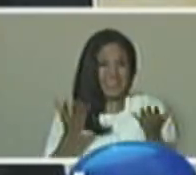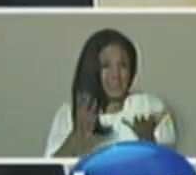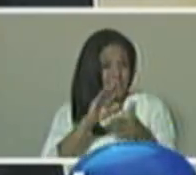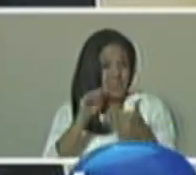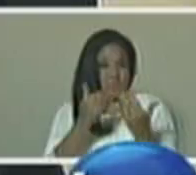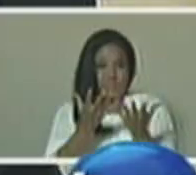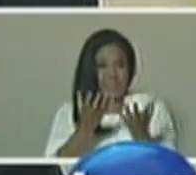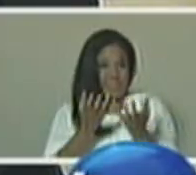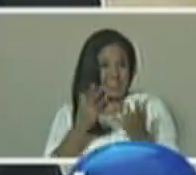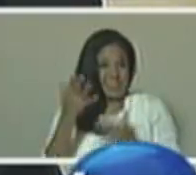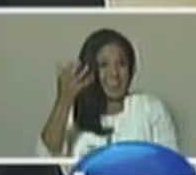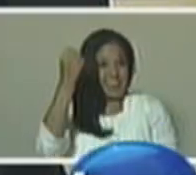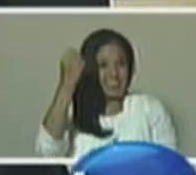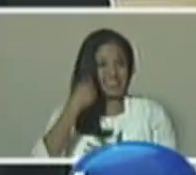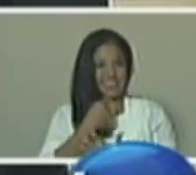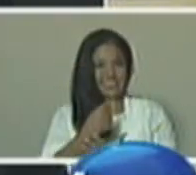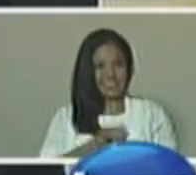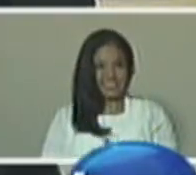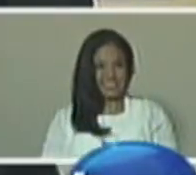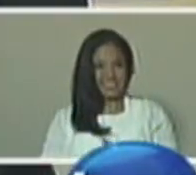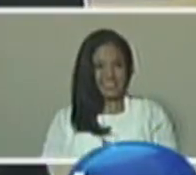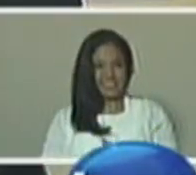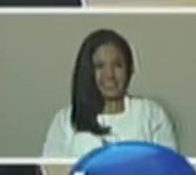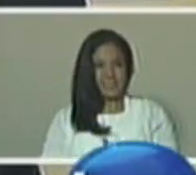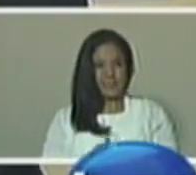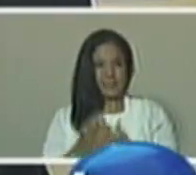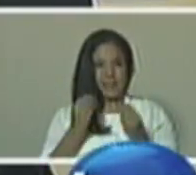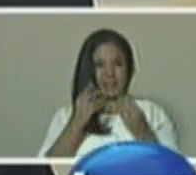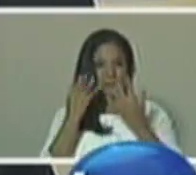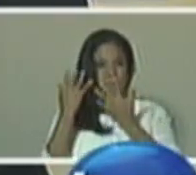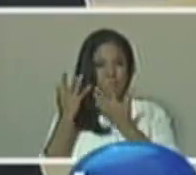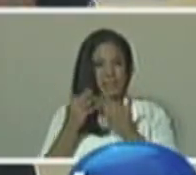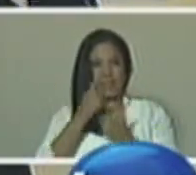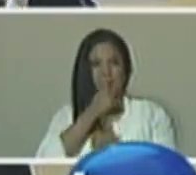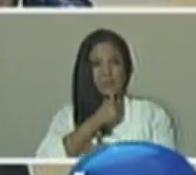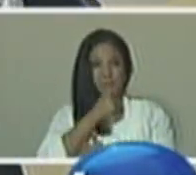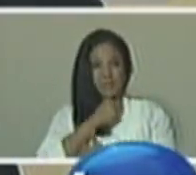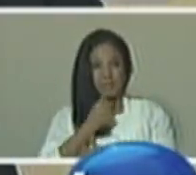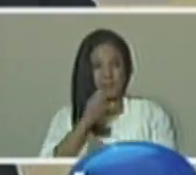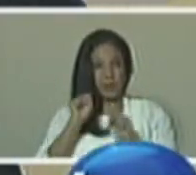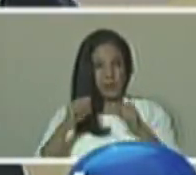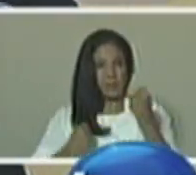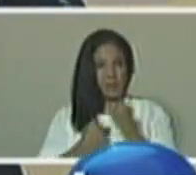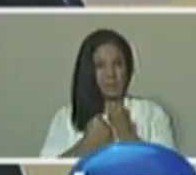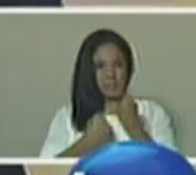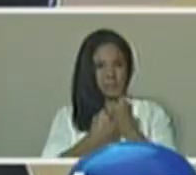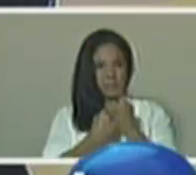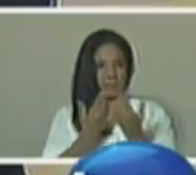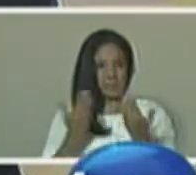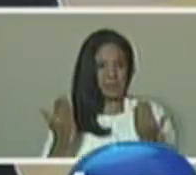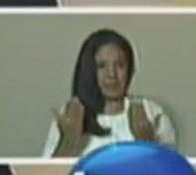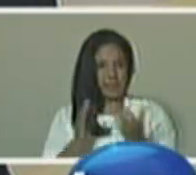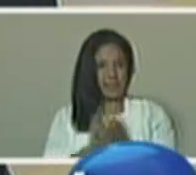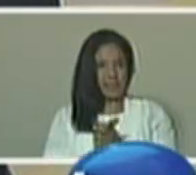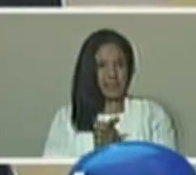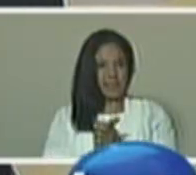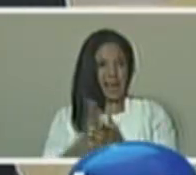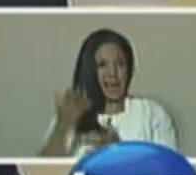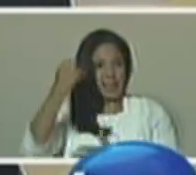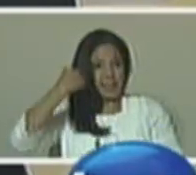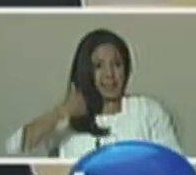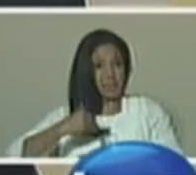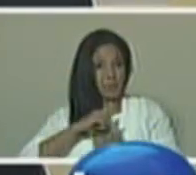donde las barras han estado esperando pacientemente para apoyar a su ganadora o ganador.